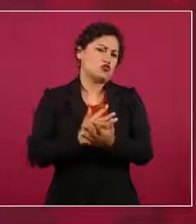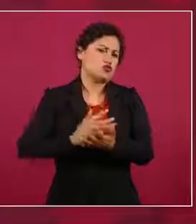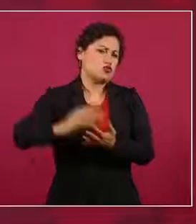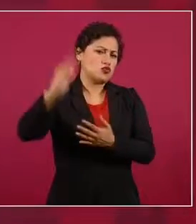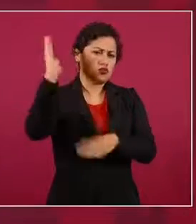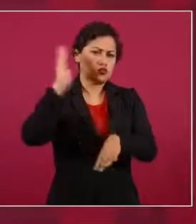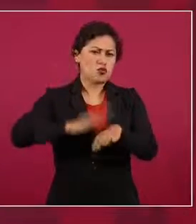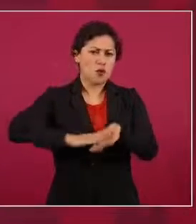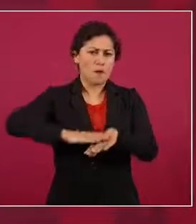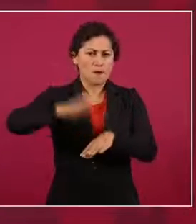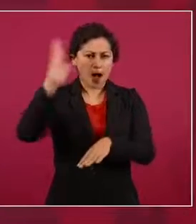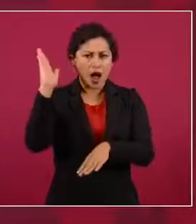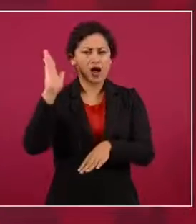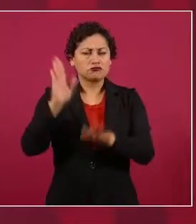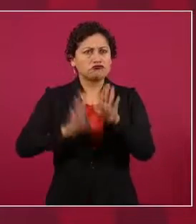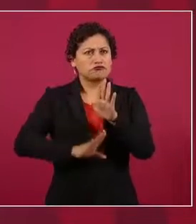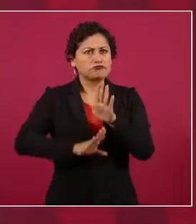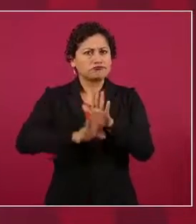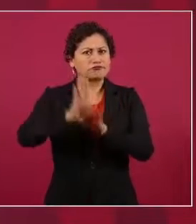de nuestro pueblo.